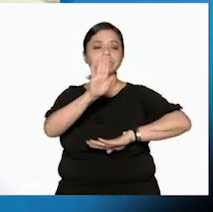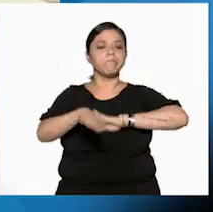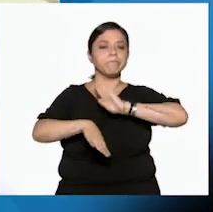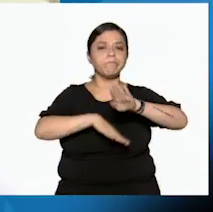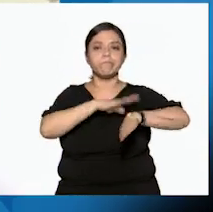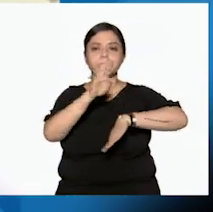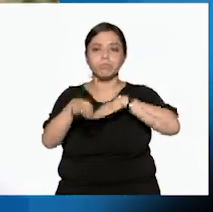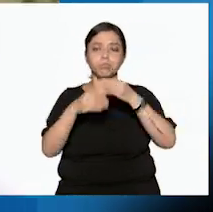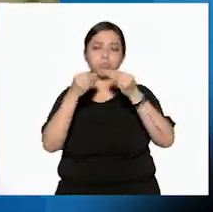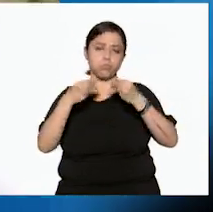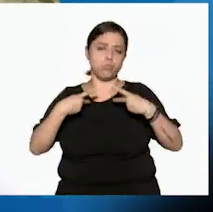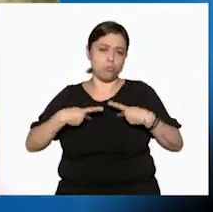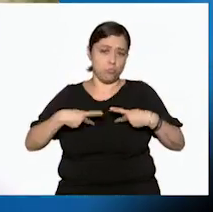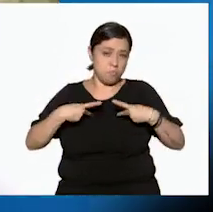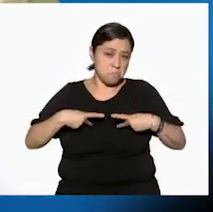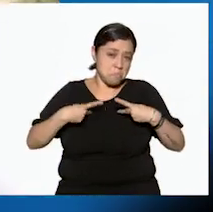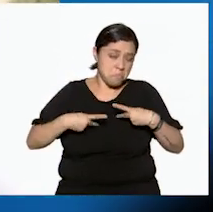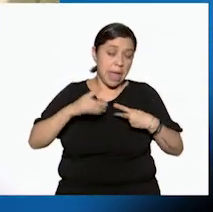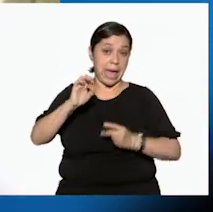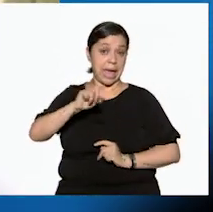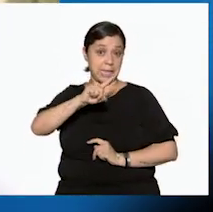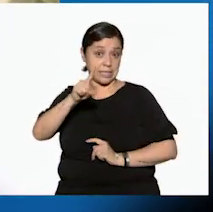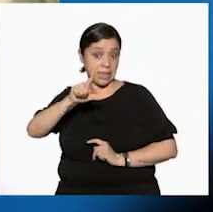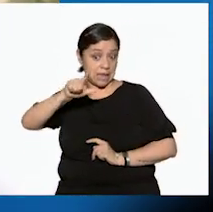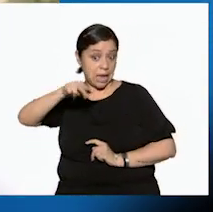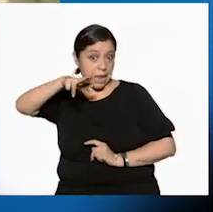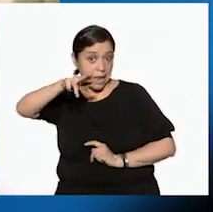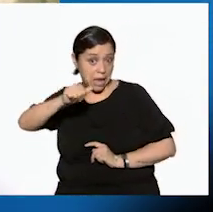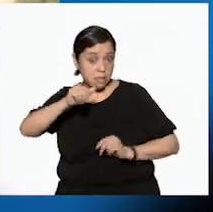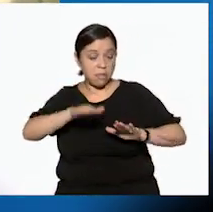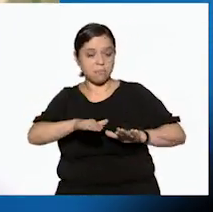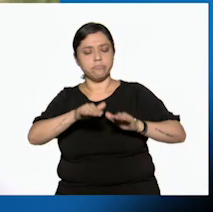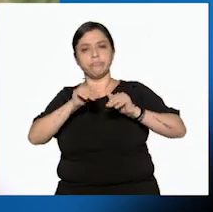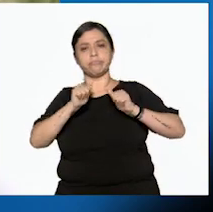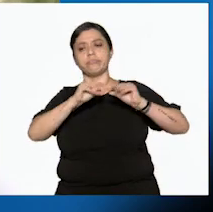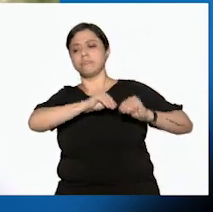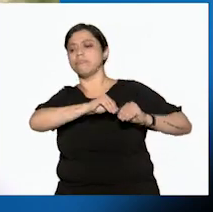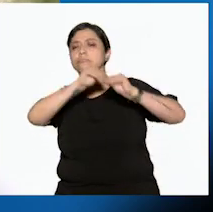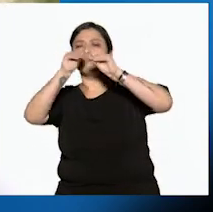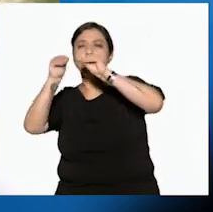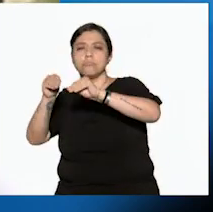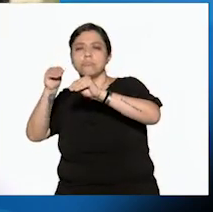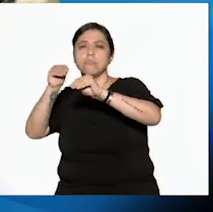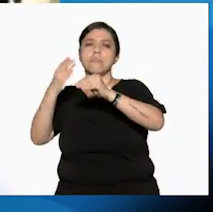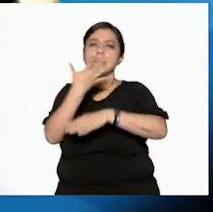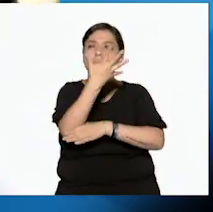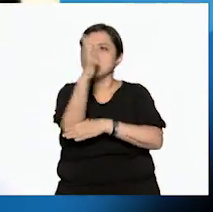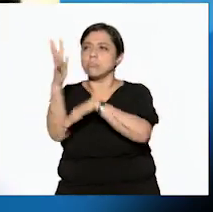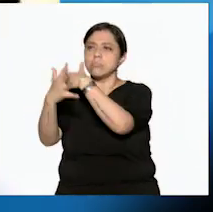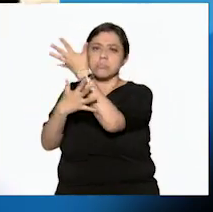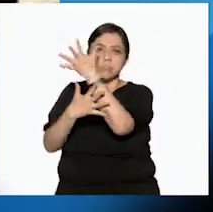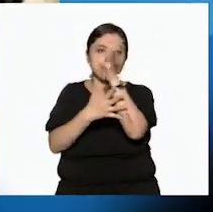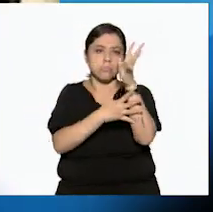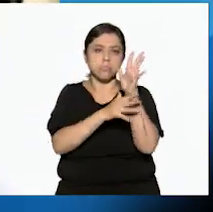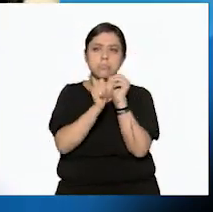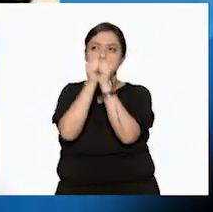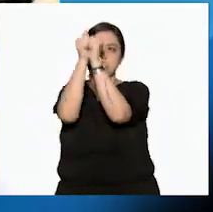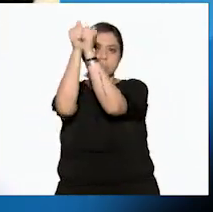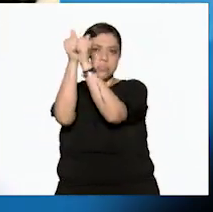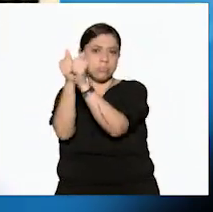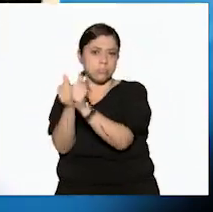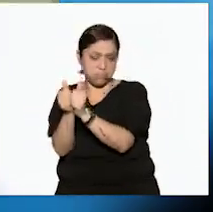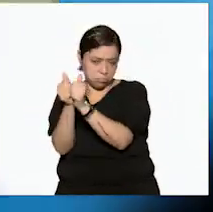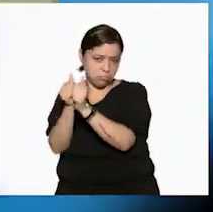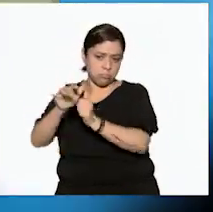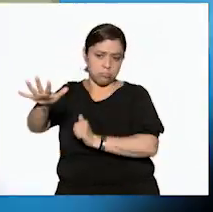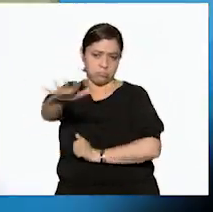de sus militantes, el EZLN se retiró a las profundidades de la selva y mantuvo su lucha desde un frente poco